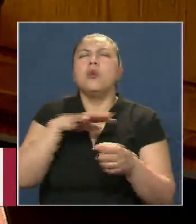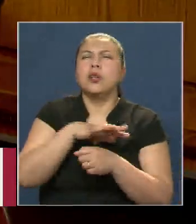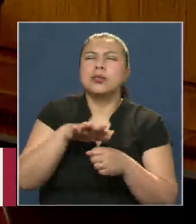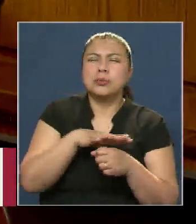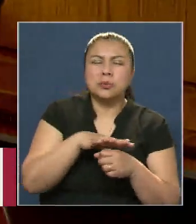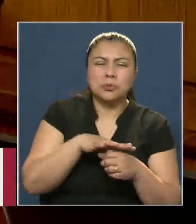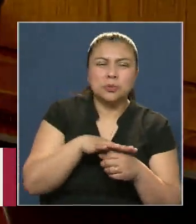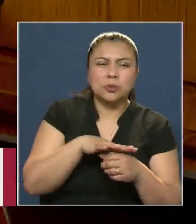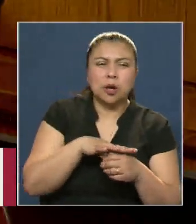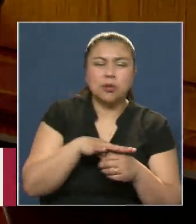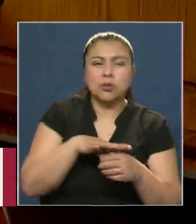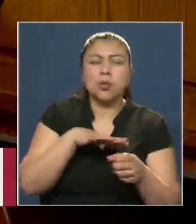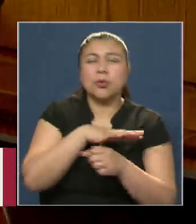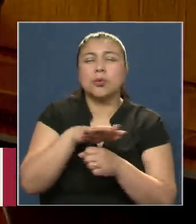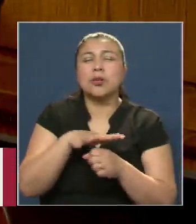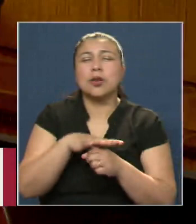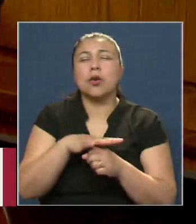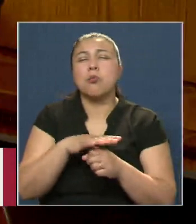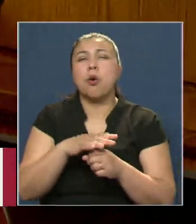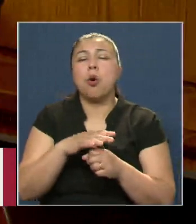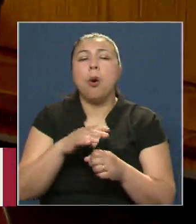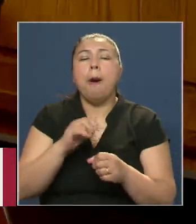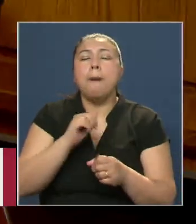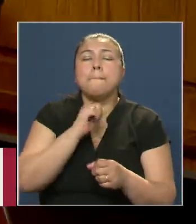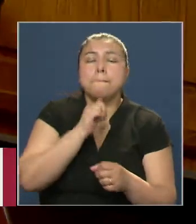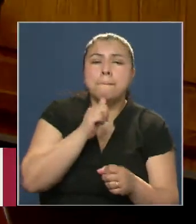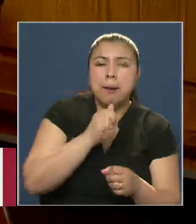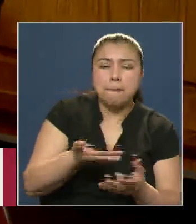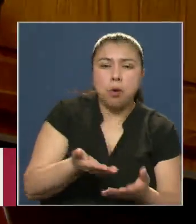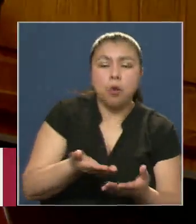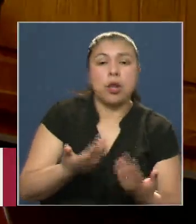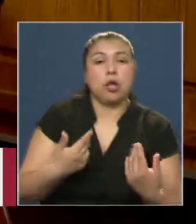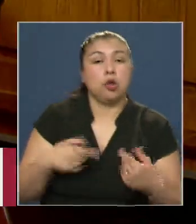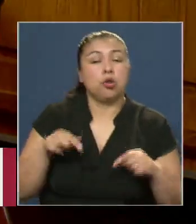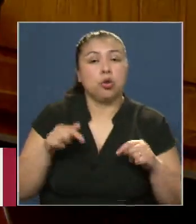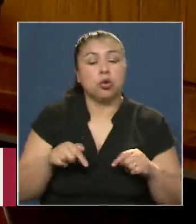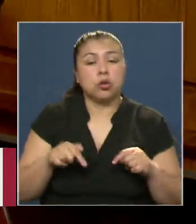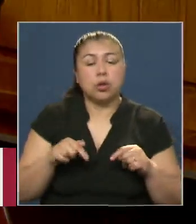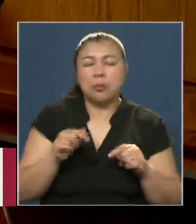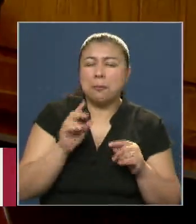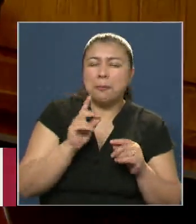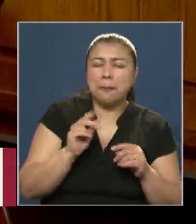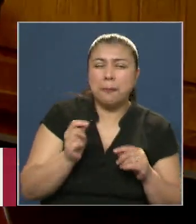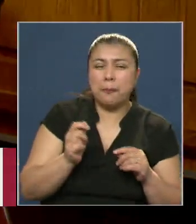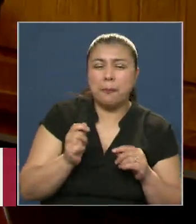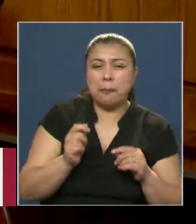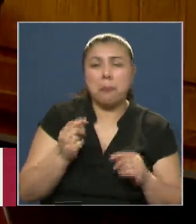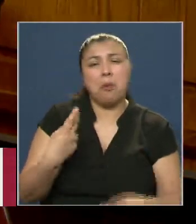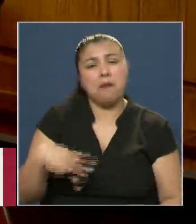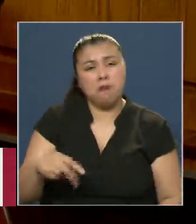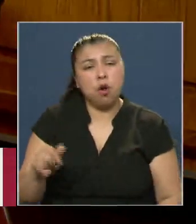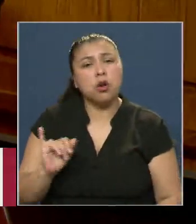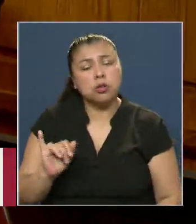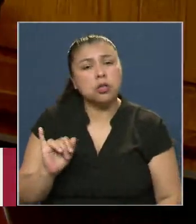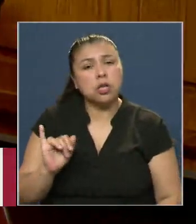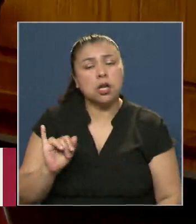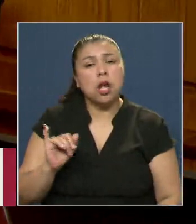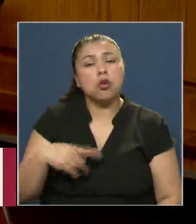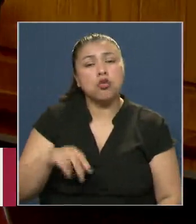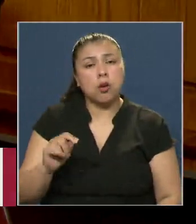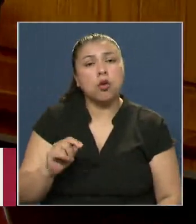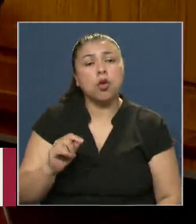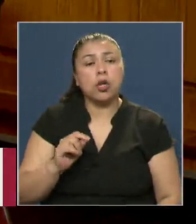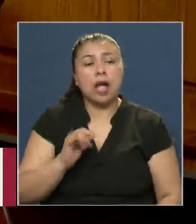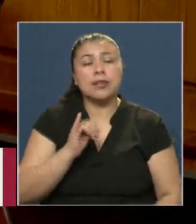caer en una situación más vulnerable. Y desde esa lógica, esto parece una cuestión valorable. Yo valoro que exista un instrumento